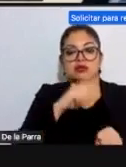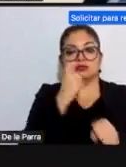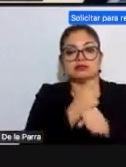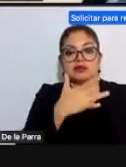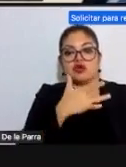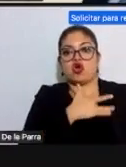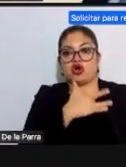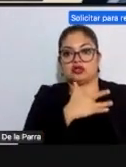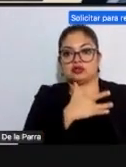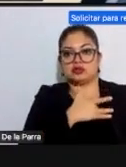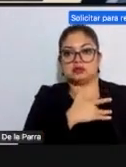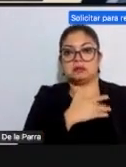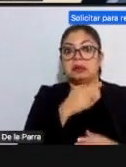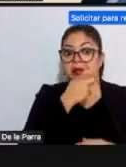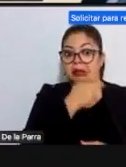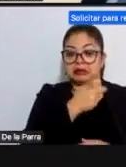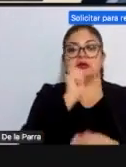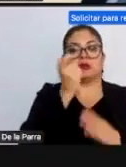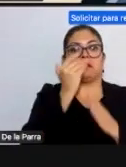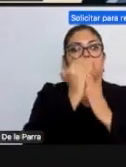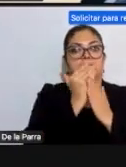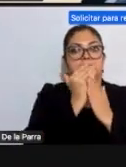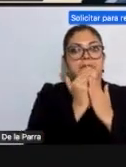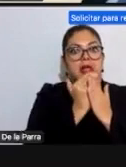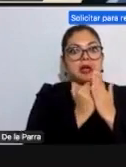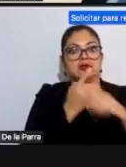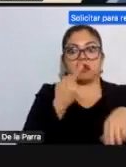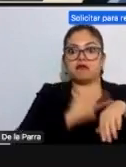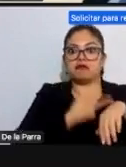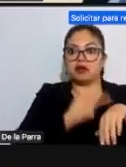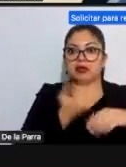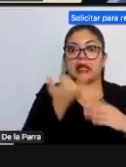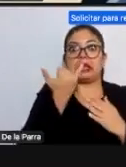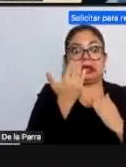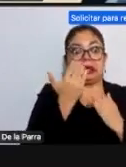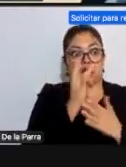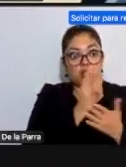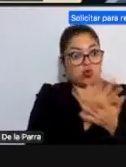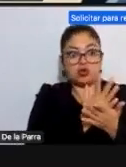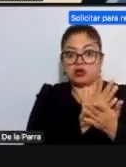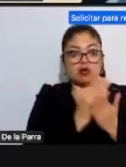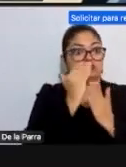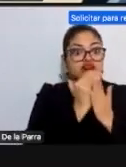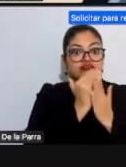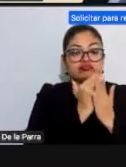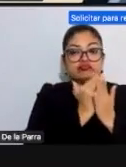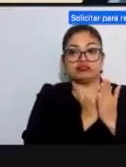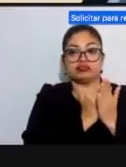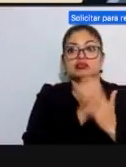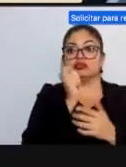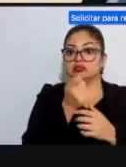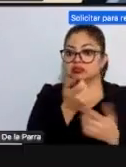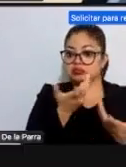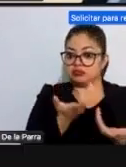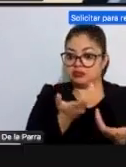no solamente el riesgo de una enfermedad, sino de muertes asociadas a enfermedades cardiovasculares, pero también lo que se observó es que